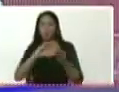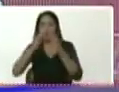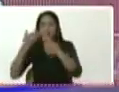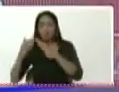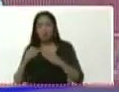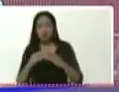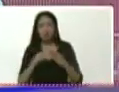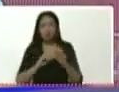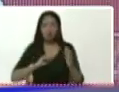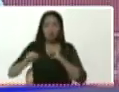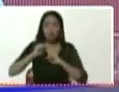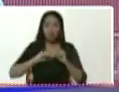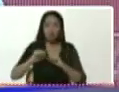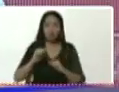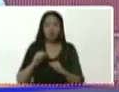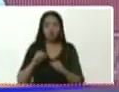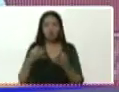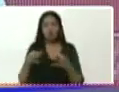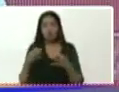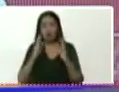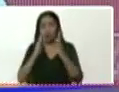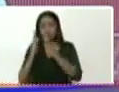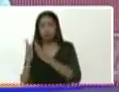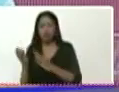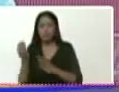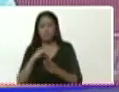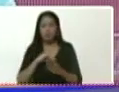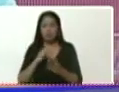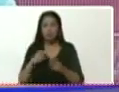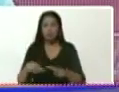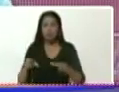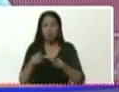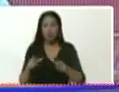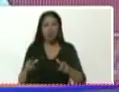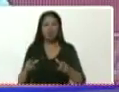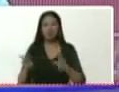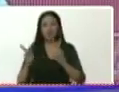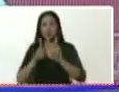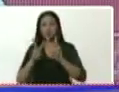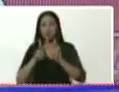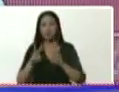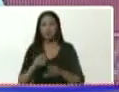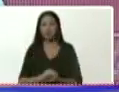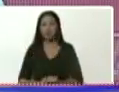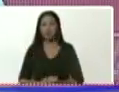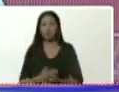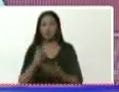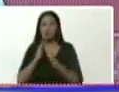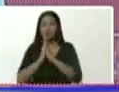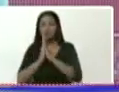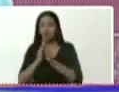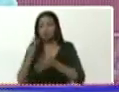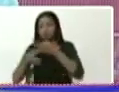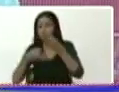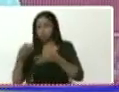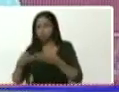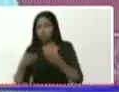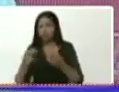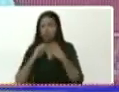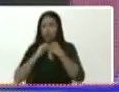del movimiento popular organizado en los urbanismos de la gran misión Vivienda Venezuela, por favor.